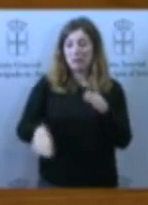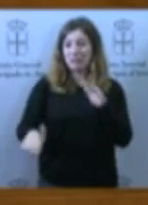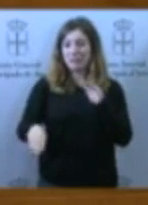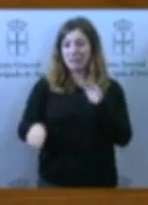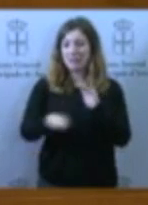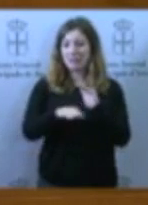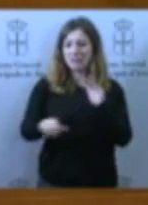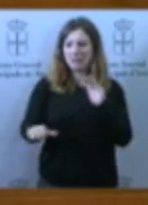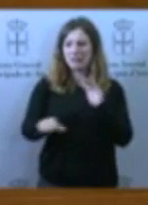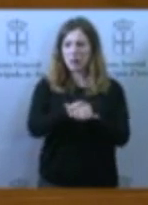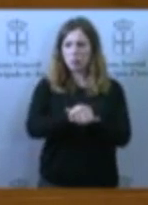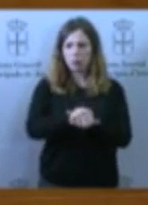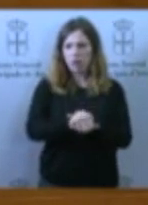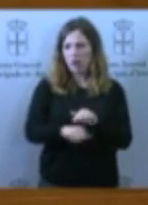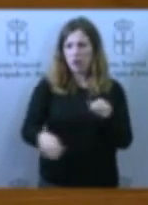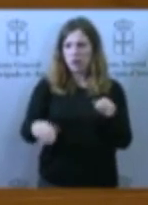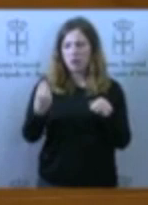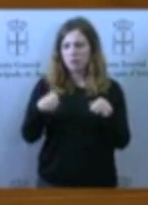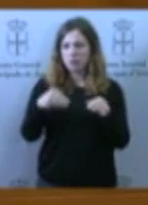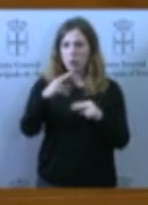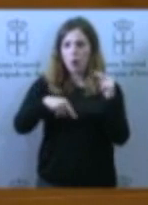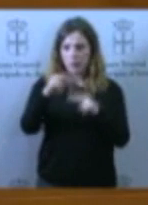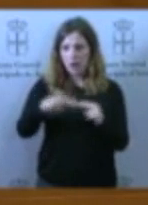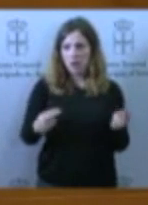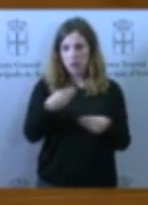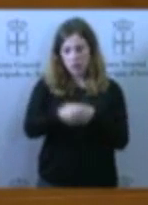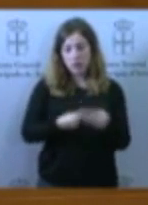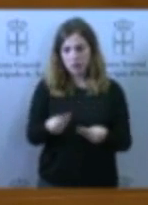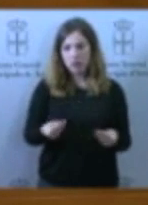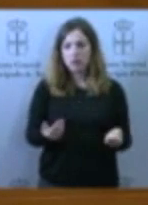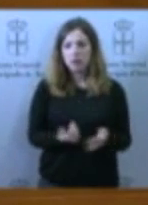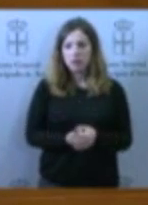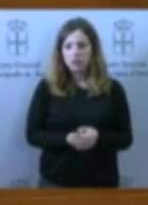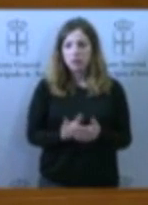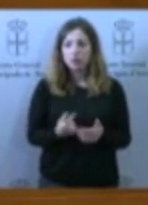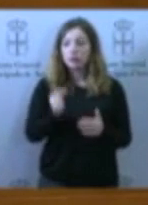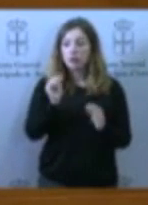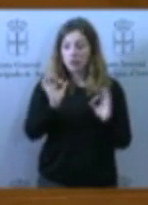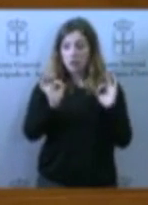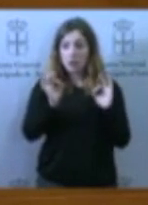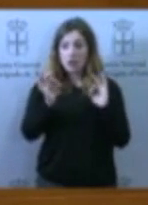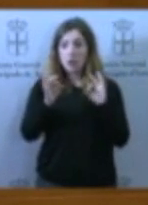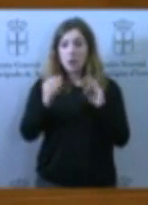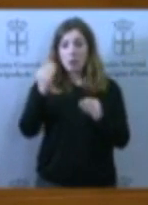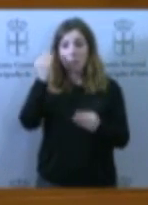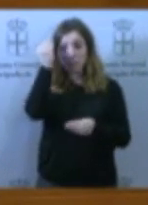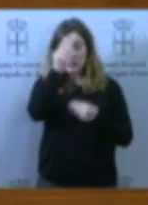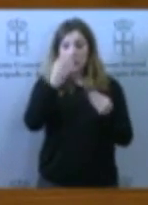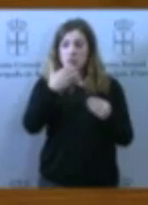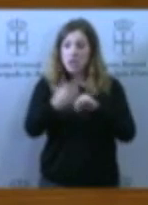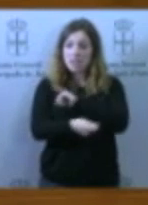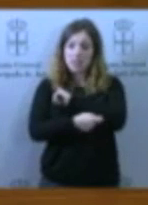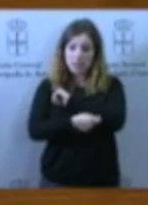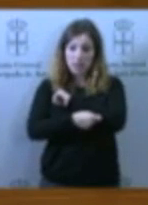Y esto hay que decirlo claro. Y nosotros en este punto nos preguntamos si no es más estratégico para el puerto del